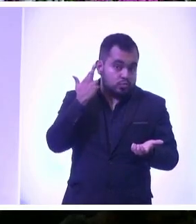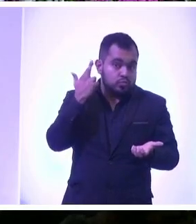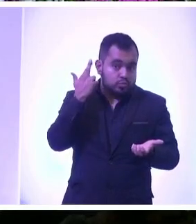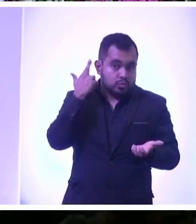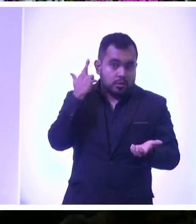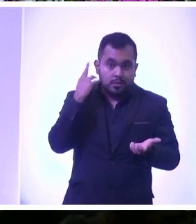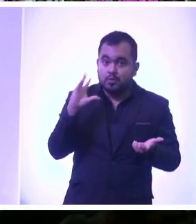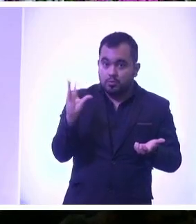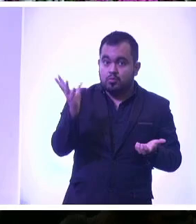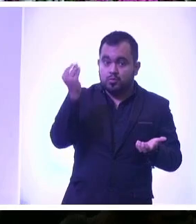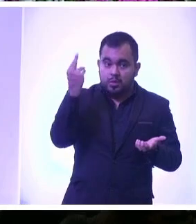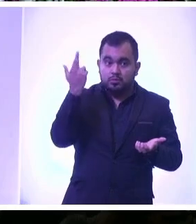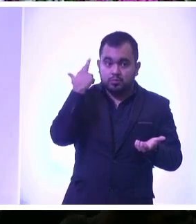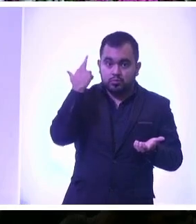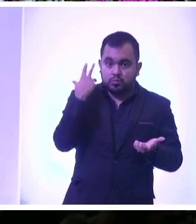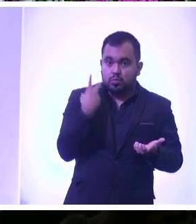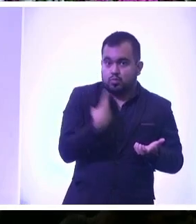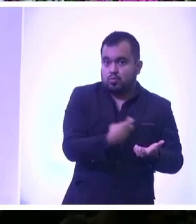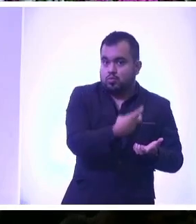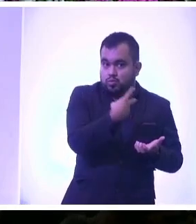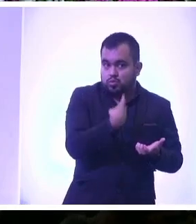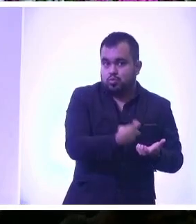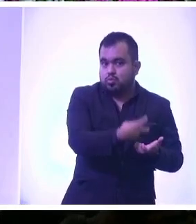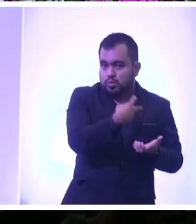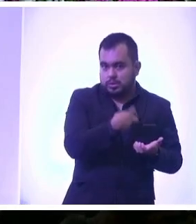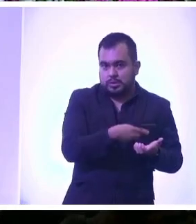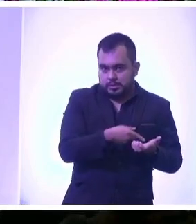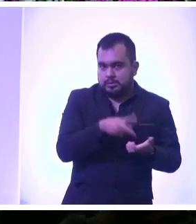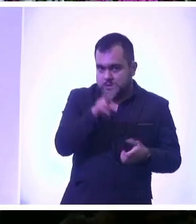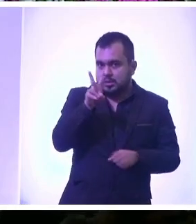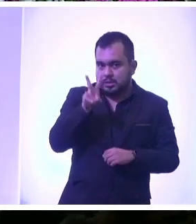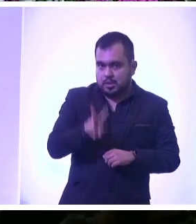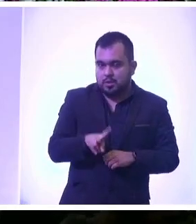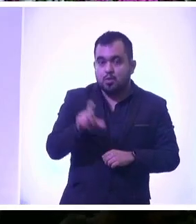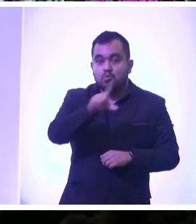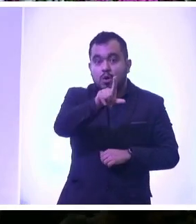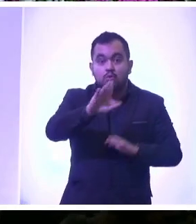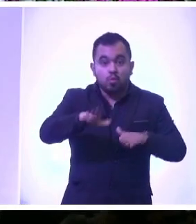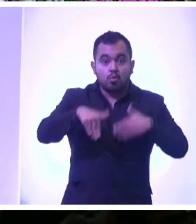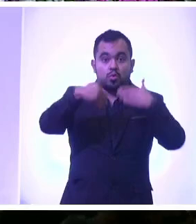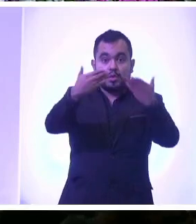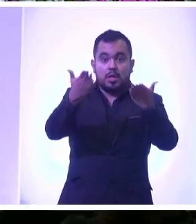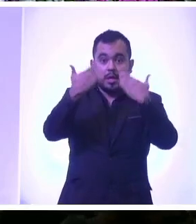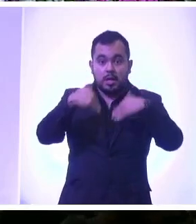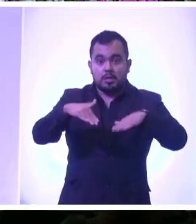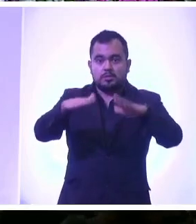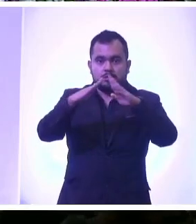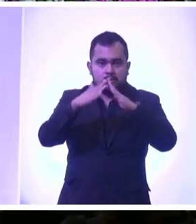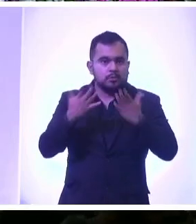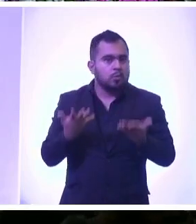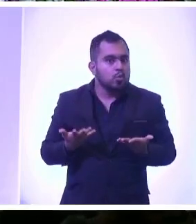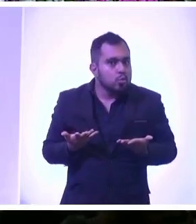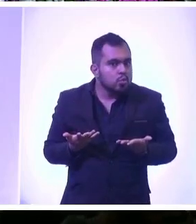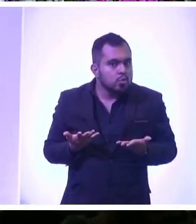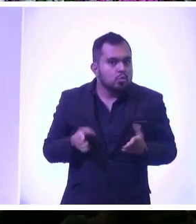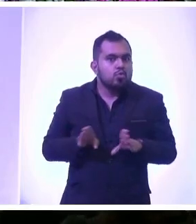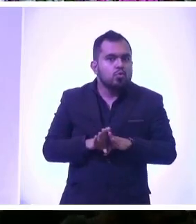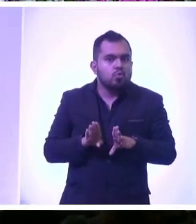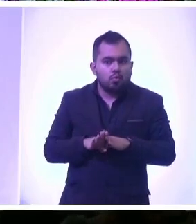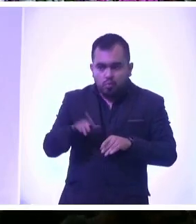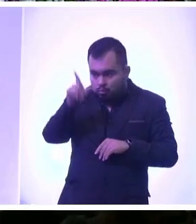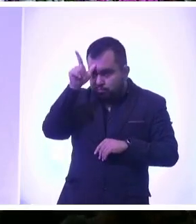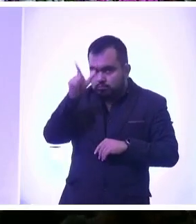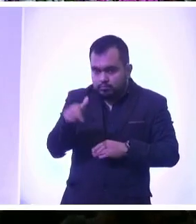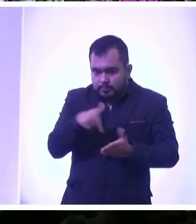nos escucha y eso es real entonces a la hora que uno llega a casa dice híjoles pues cómo se enteraron de que si ando con ganas de una